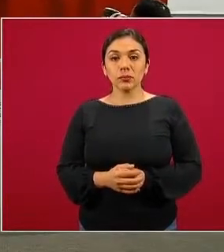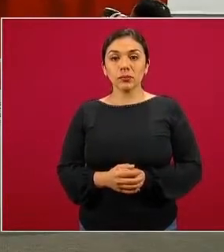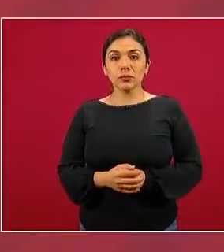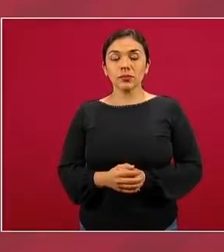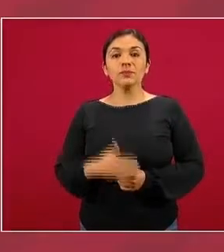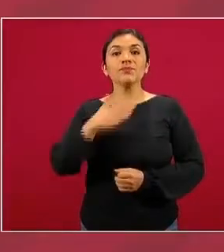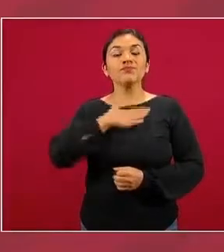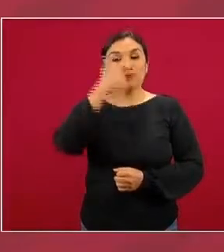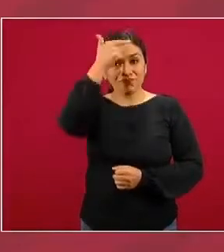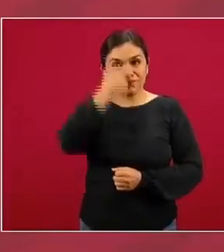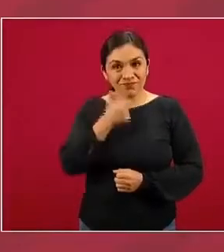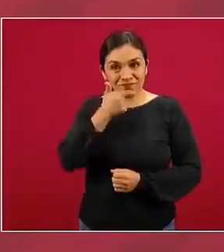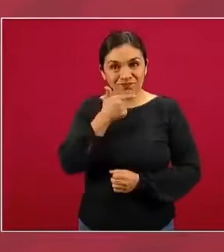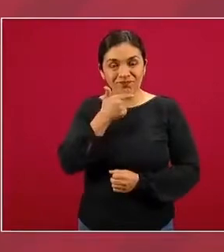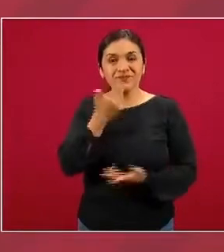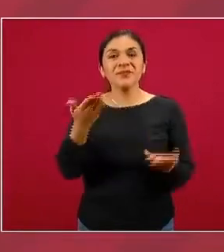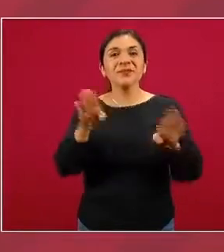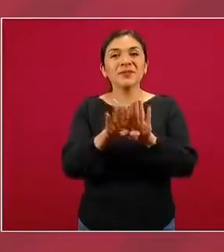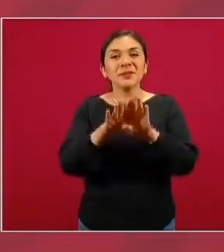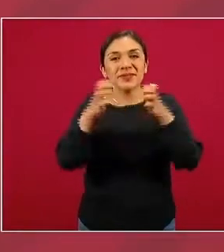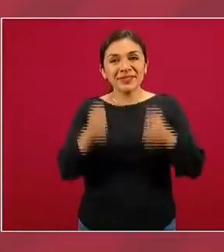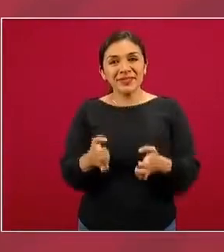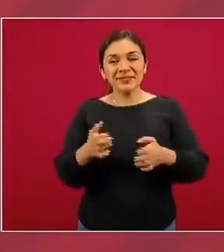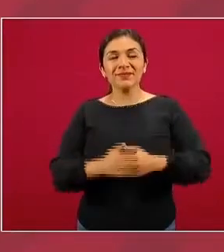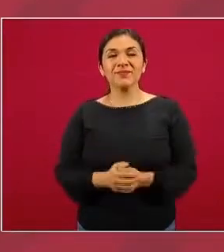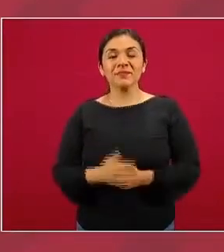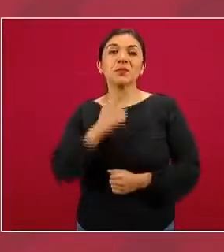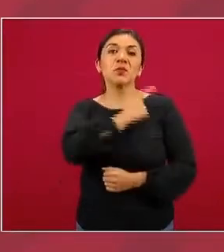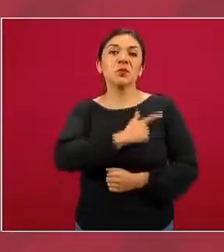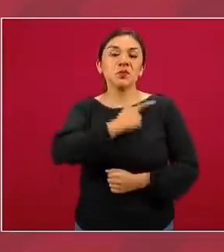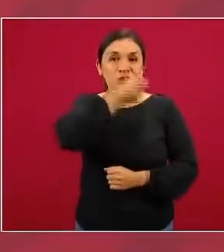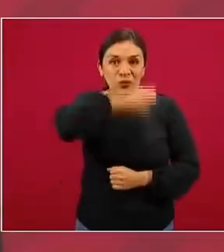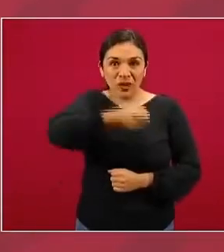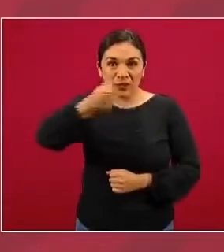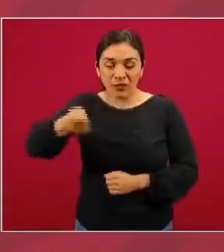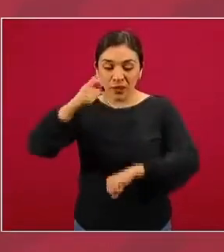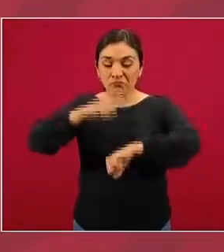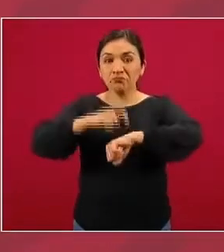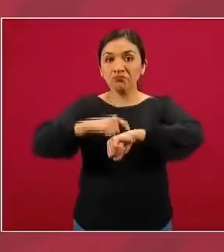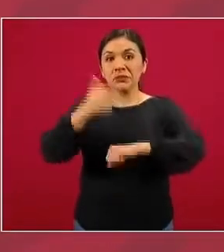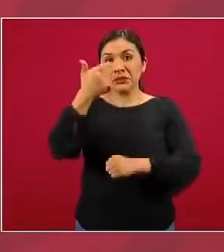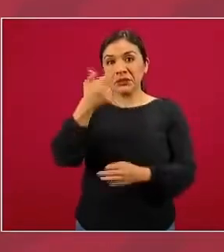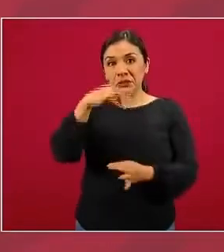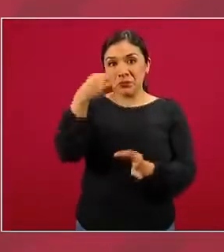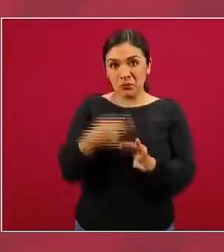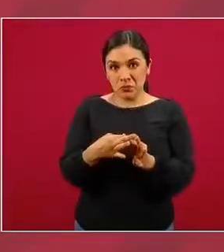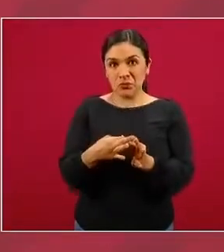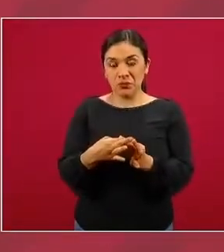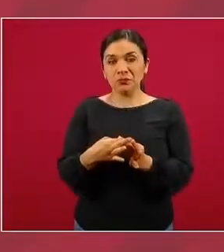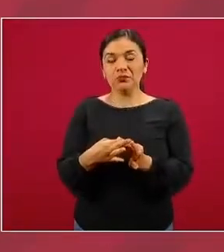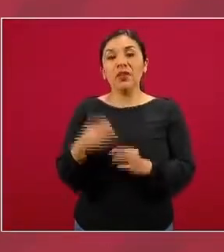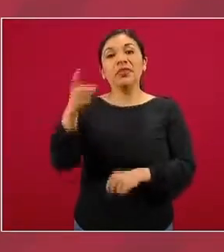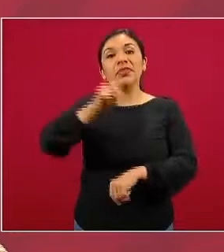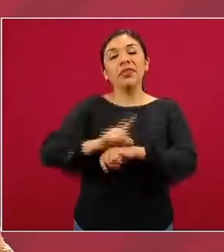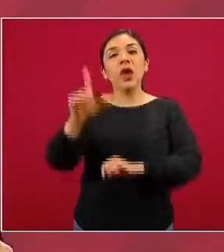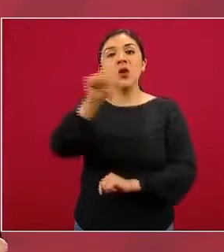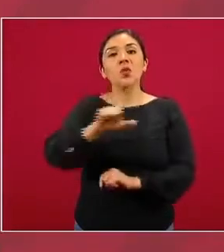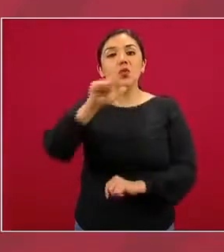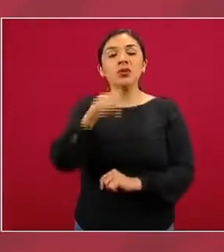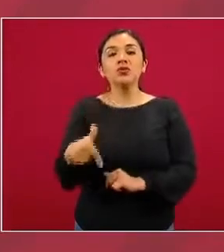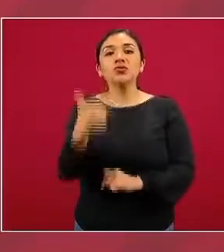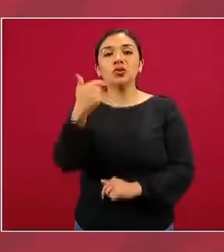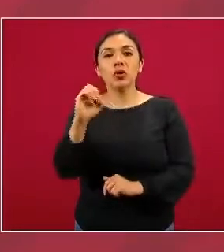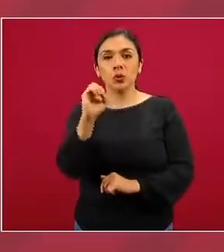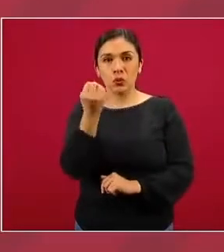Muy buenas noches. ¿Qué tal? Gusto en saludarles. Son las 19 horas del lunes 12 de